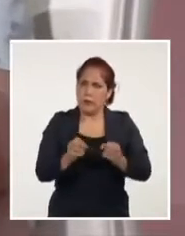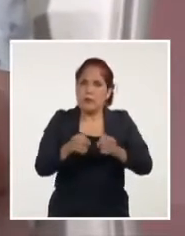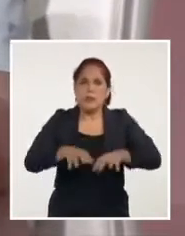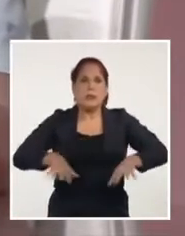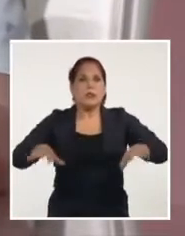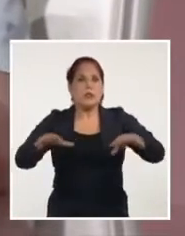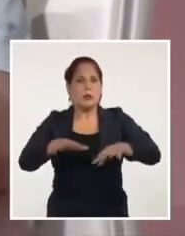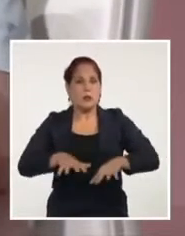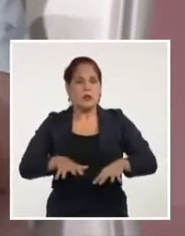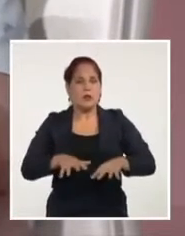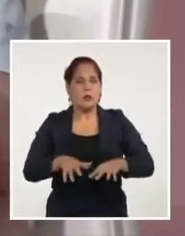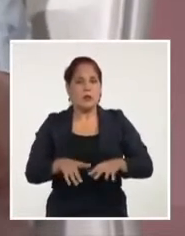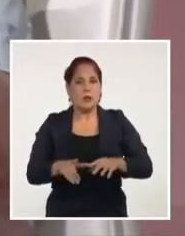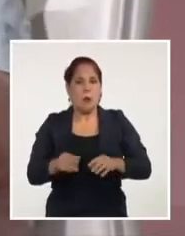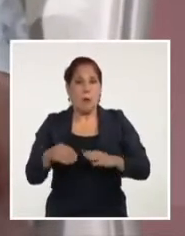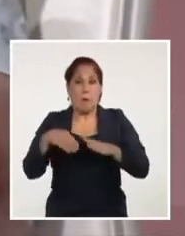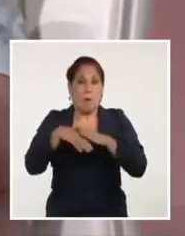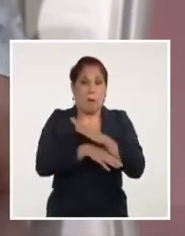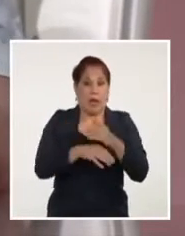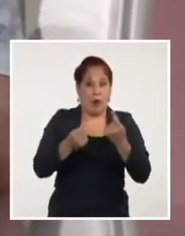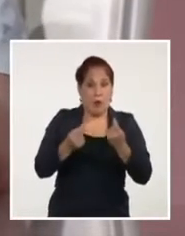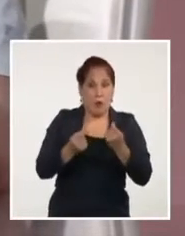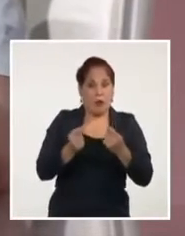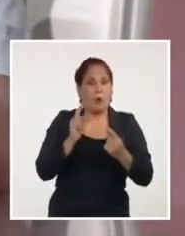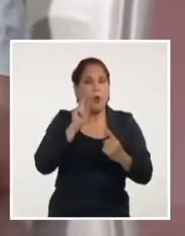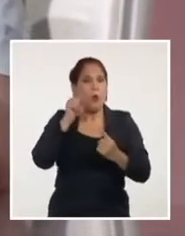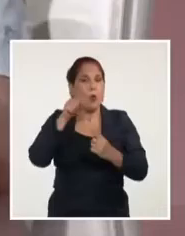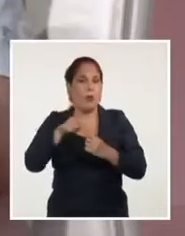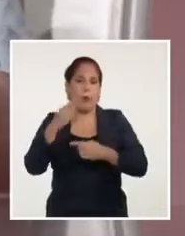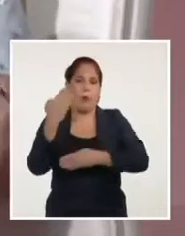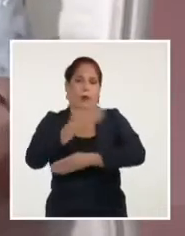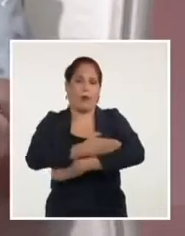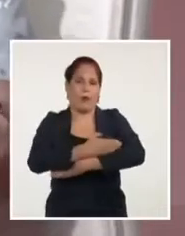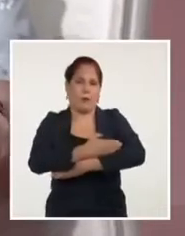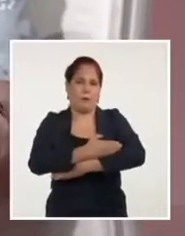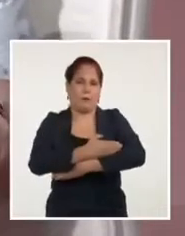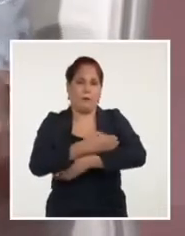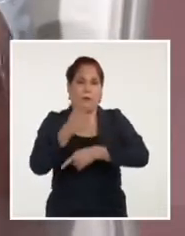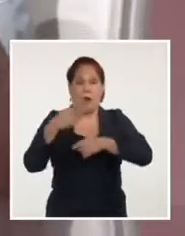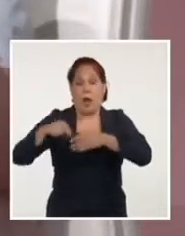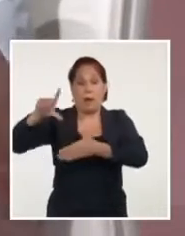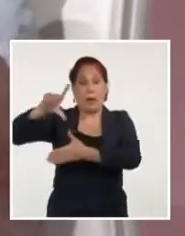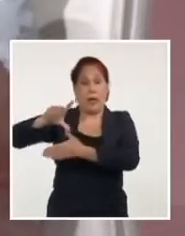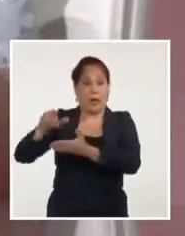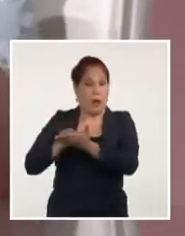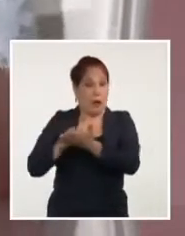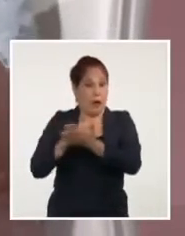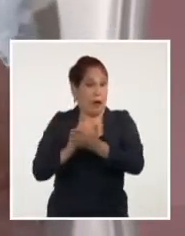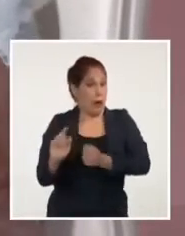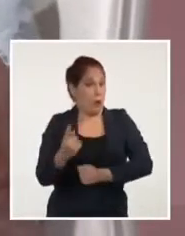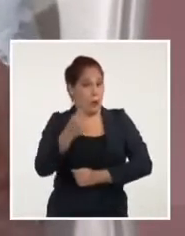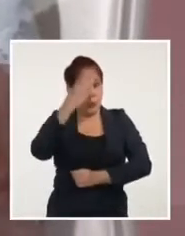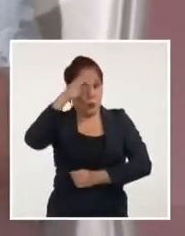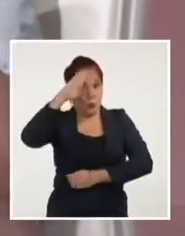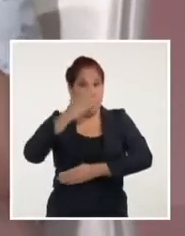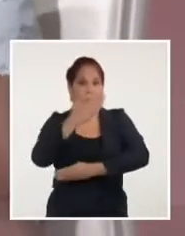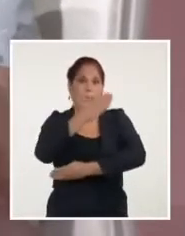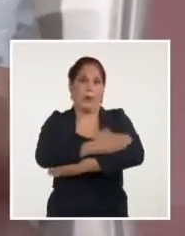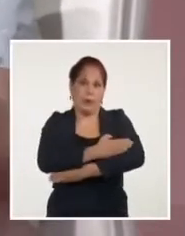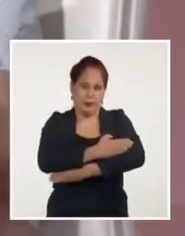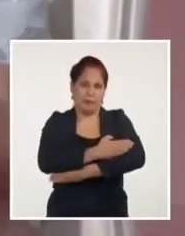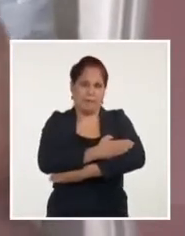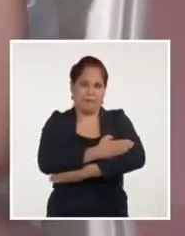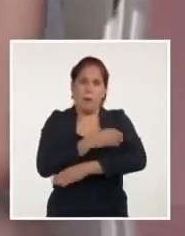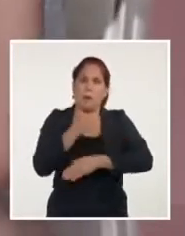que ha sido generada fundamentalmente por un cruel bloqueo que no ha tenido ningún país de estos de América Latina, que han disfrutado en su momento de